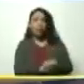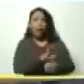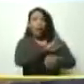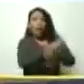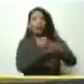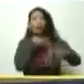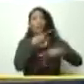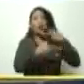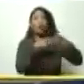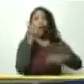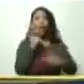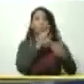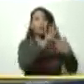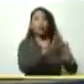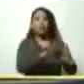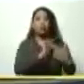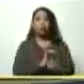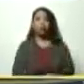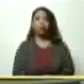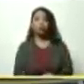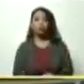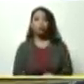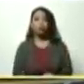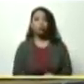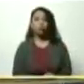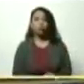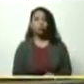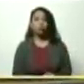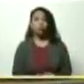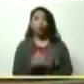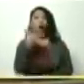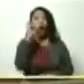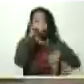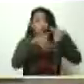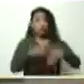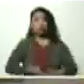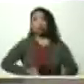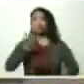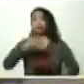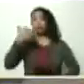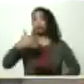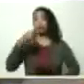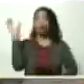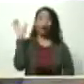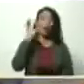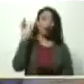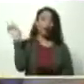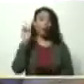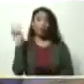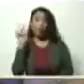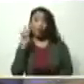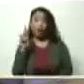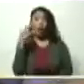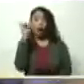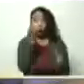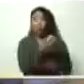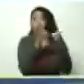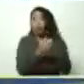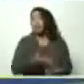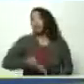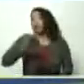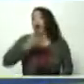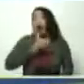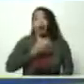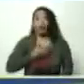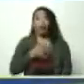políticas que él representa sacó una votación muy importante en la capital de Venezuela y además tiene un conjunto importante de